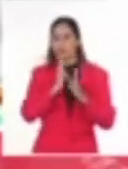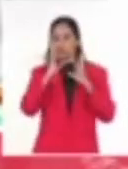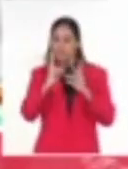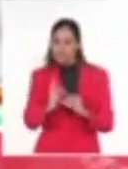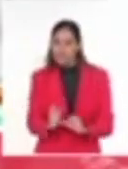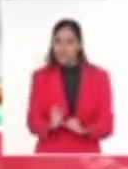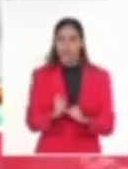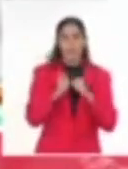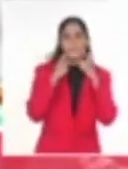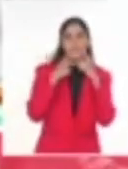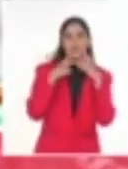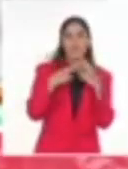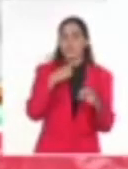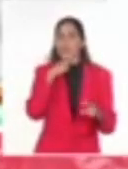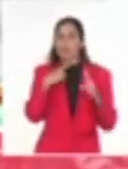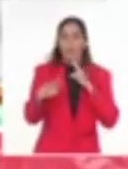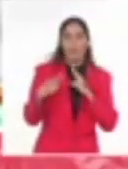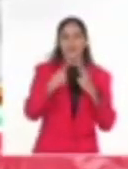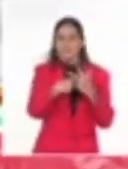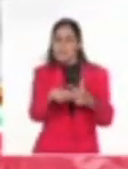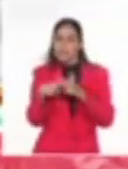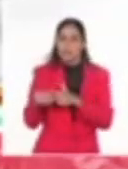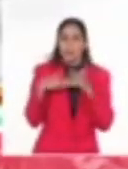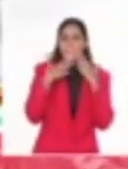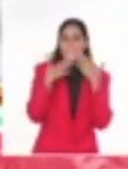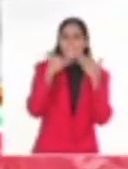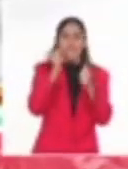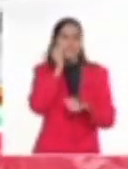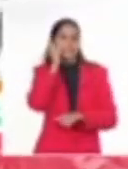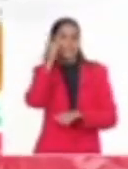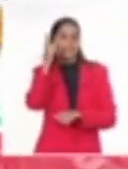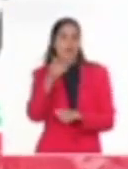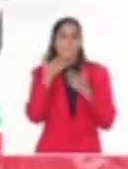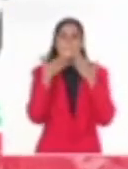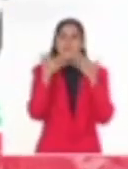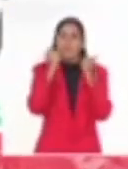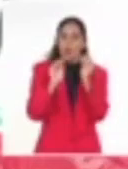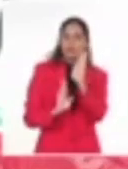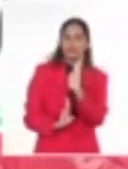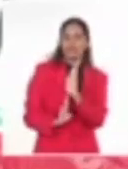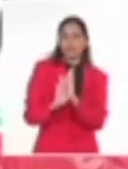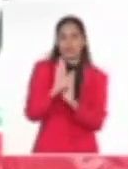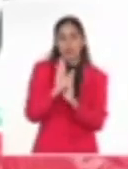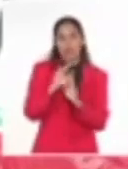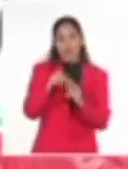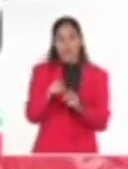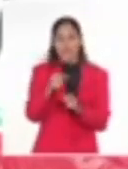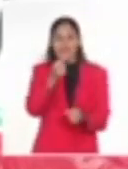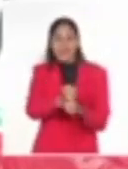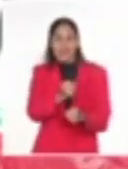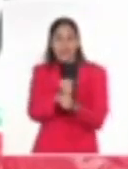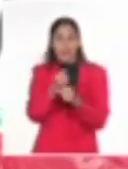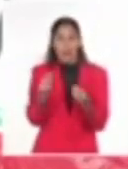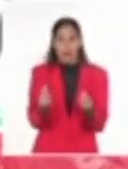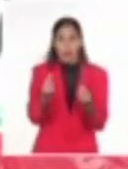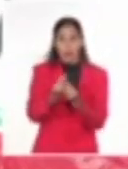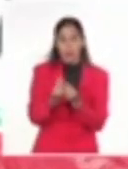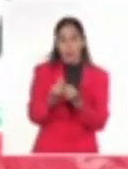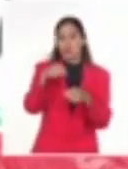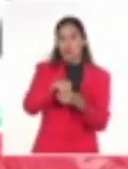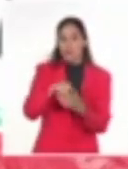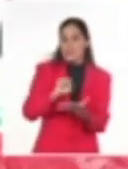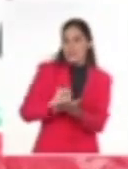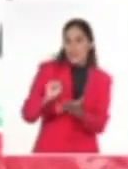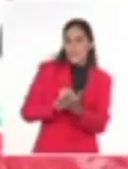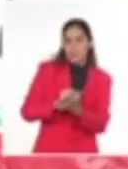solo necesarias, son imprescindibles para que siga marchando el trabajo, para que siga marchando el servicio al